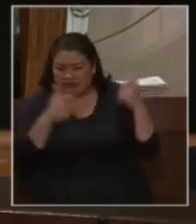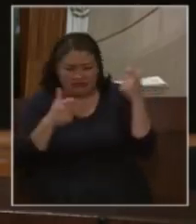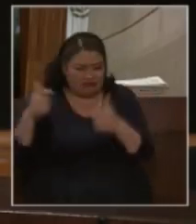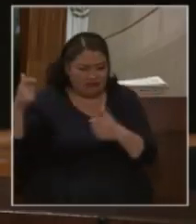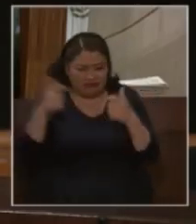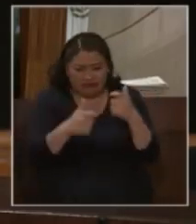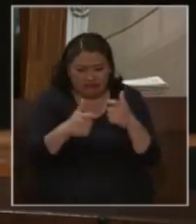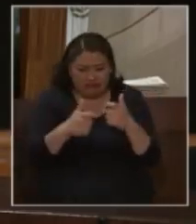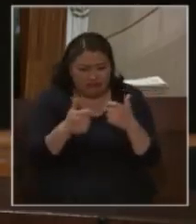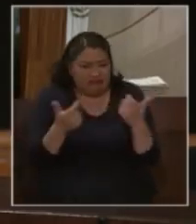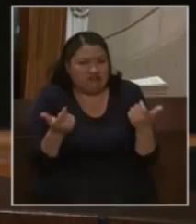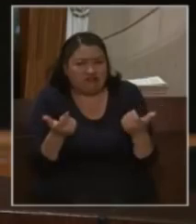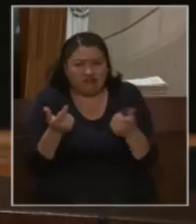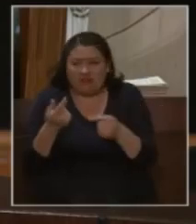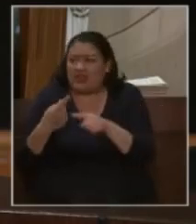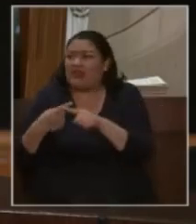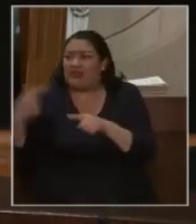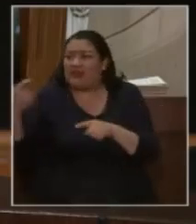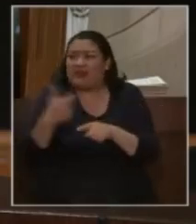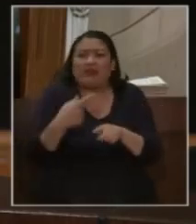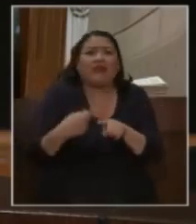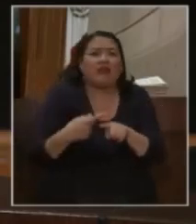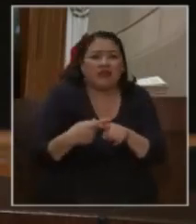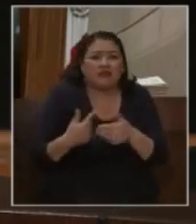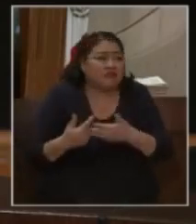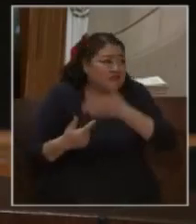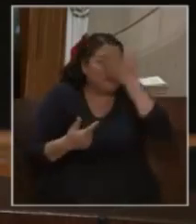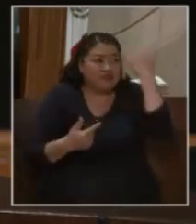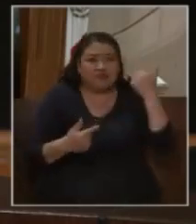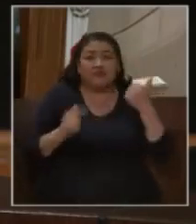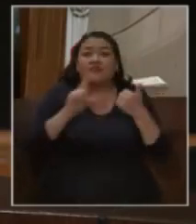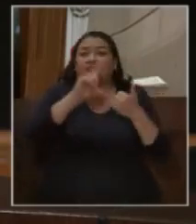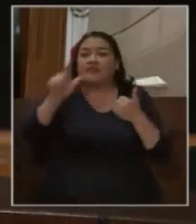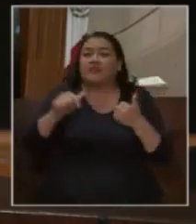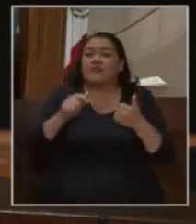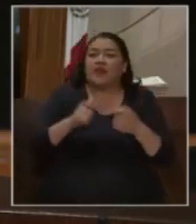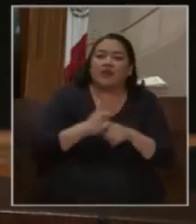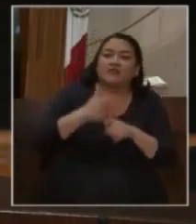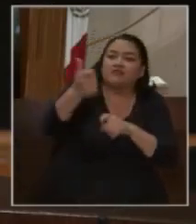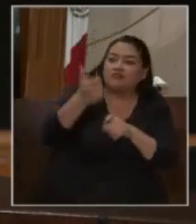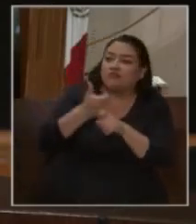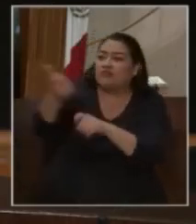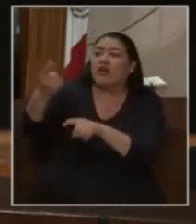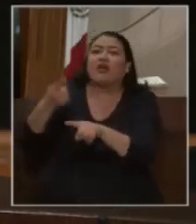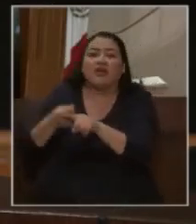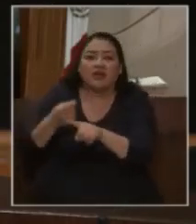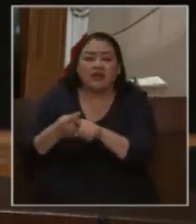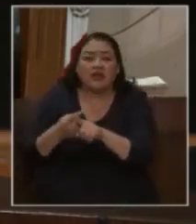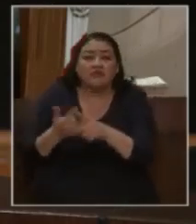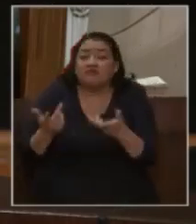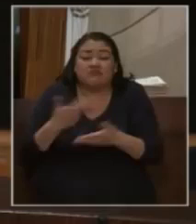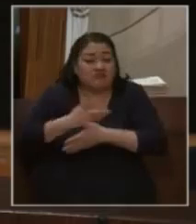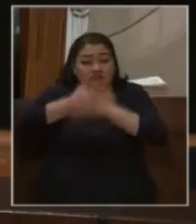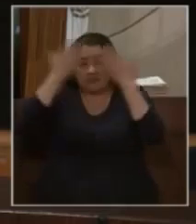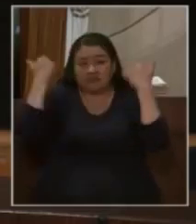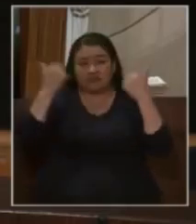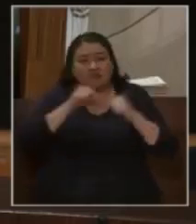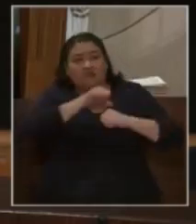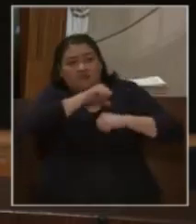estos, razón por la cual se dan vistas a diversas autoridades para que lleven a cabo